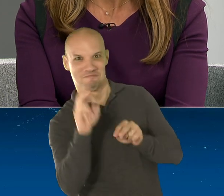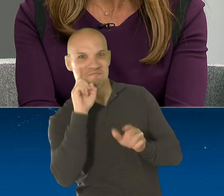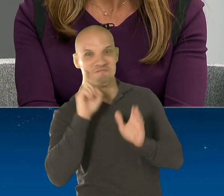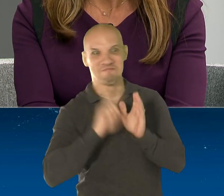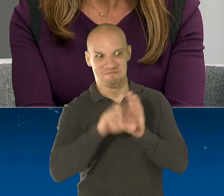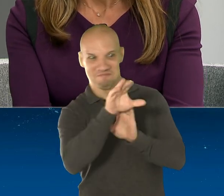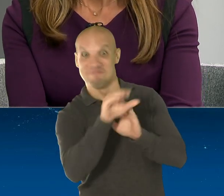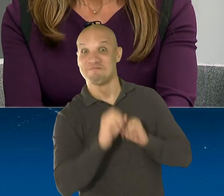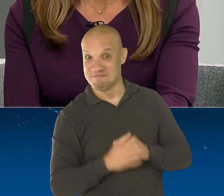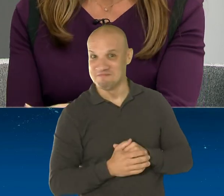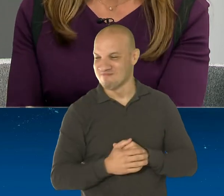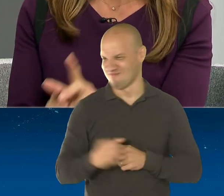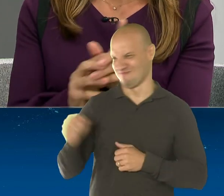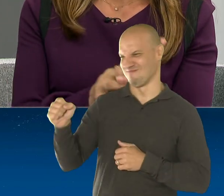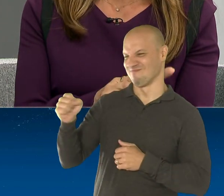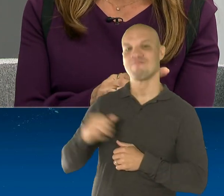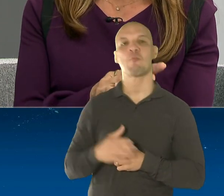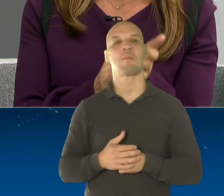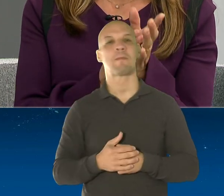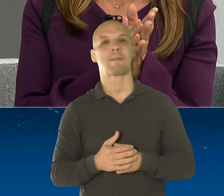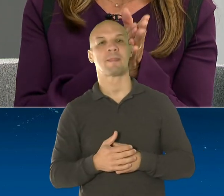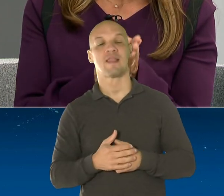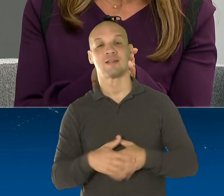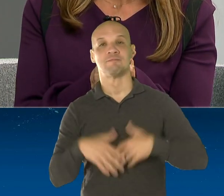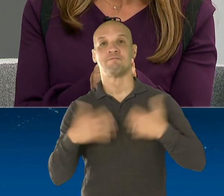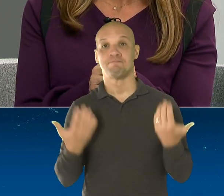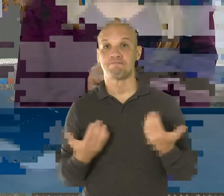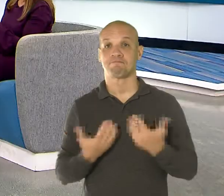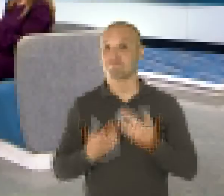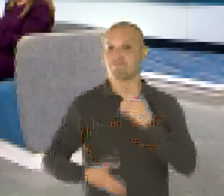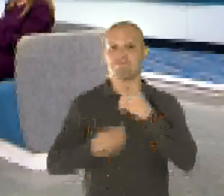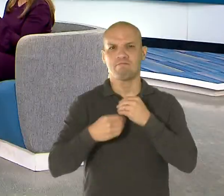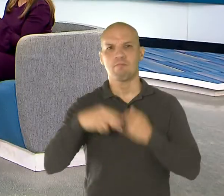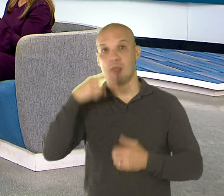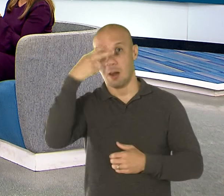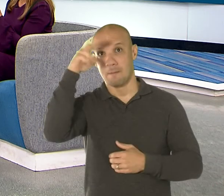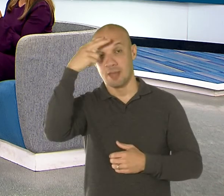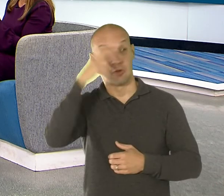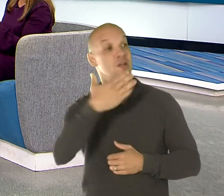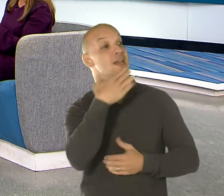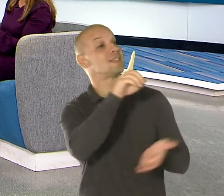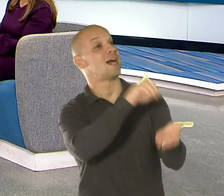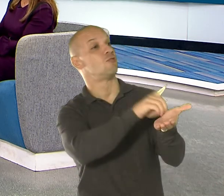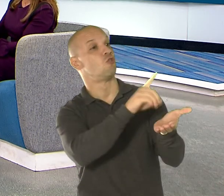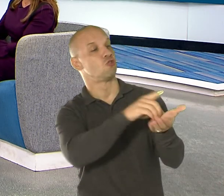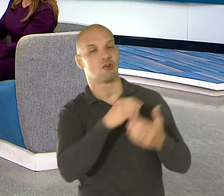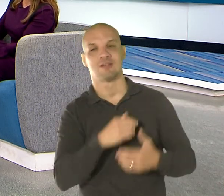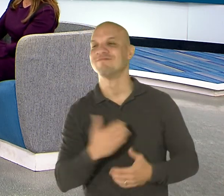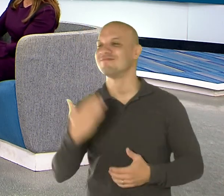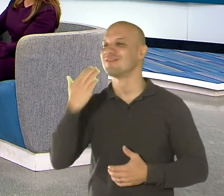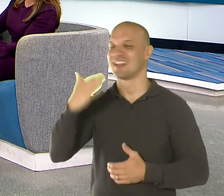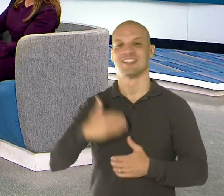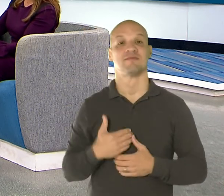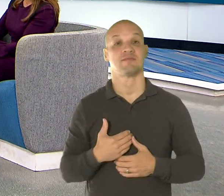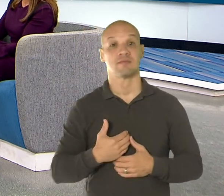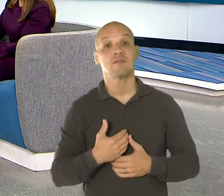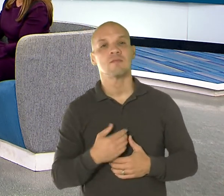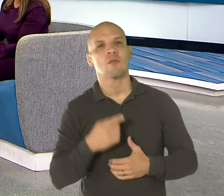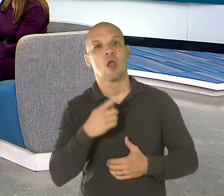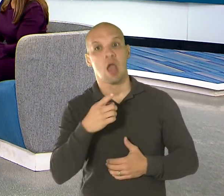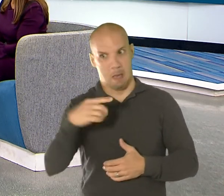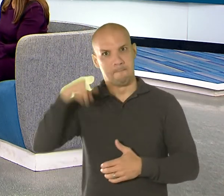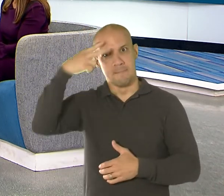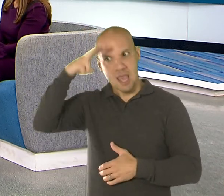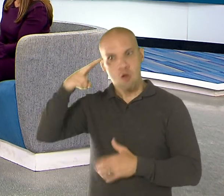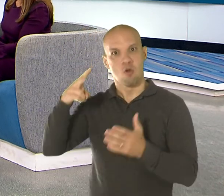quizás. Claro que sí. Bueno, además de México, ustedes, muchísimas gracias doctora, además de México, ustedes están tratando de capacitar o